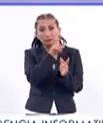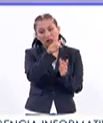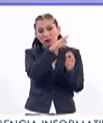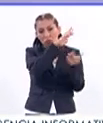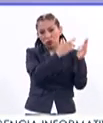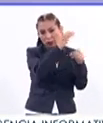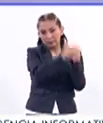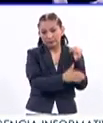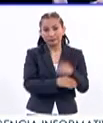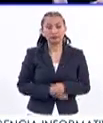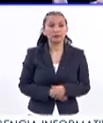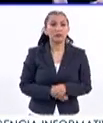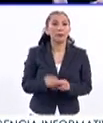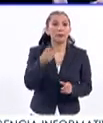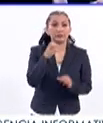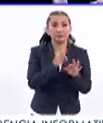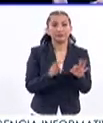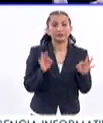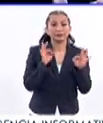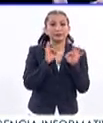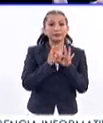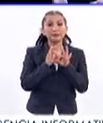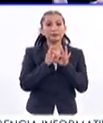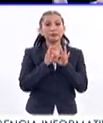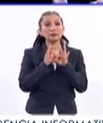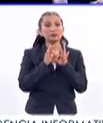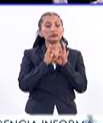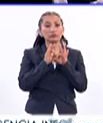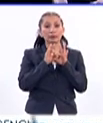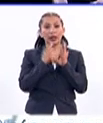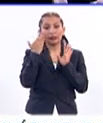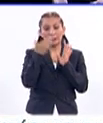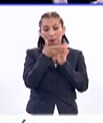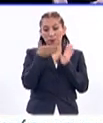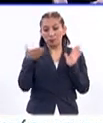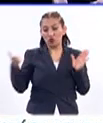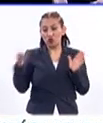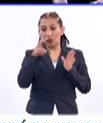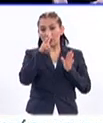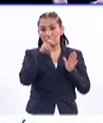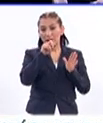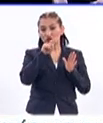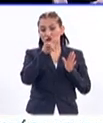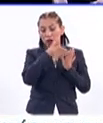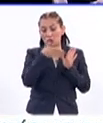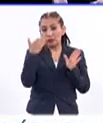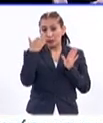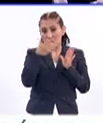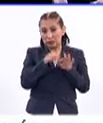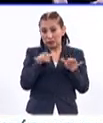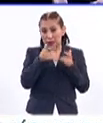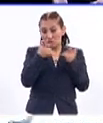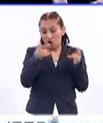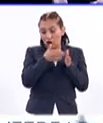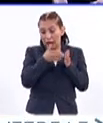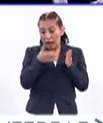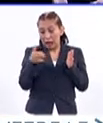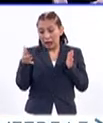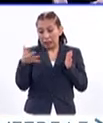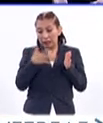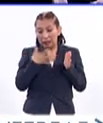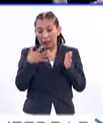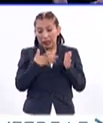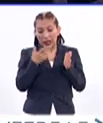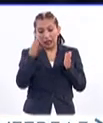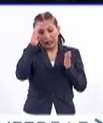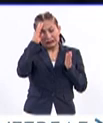de la Revolución. Es importante destacar justo que el periodo que le toca a Vasconcelos es un periodo en el que tiene